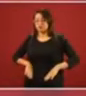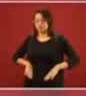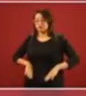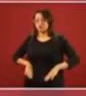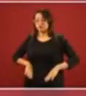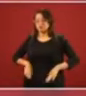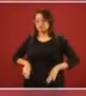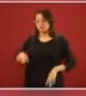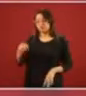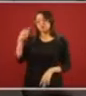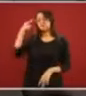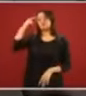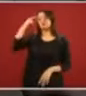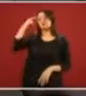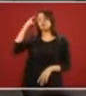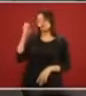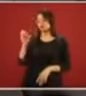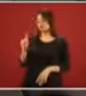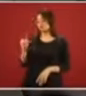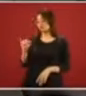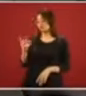sentido de la ética,